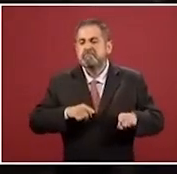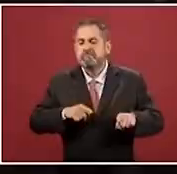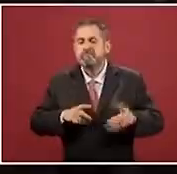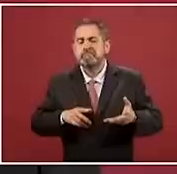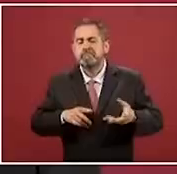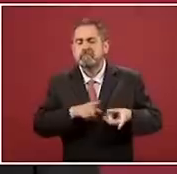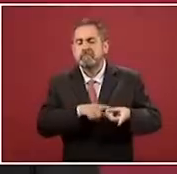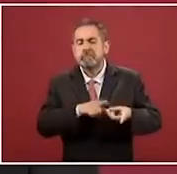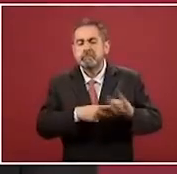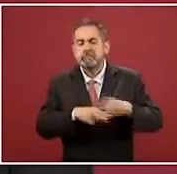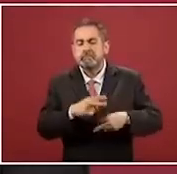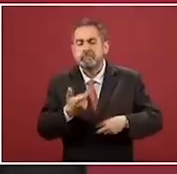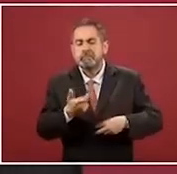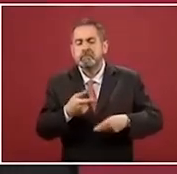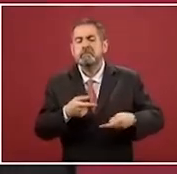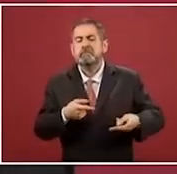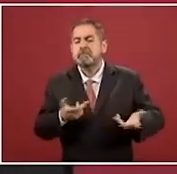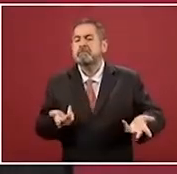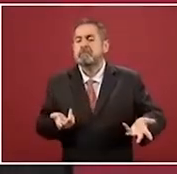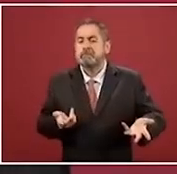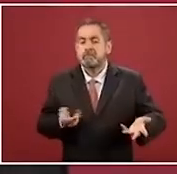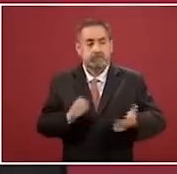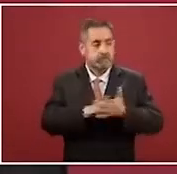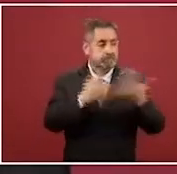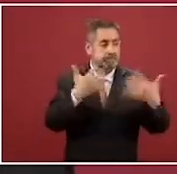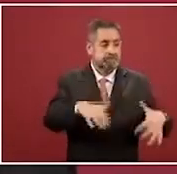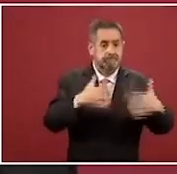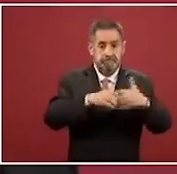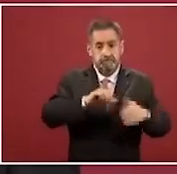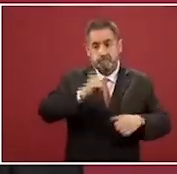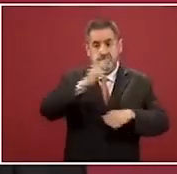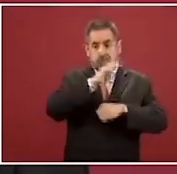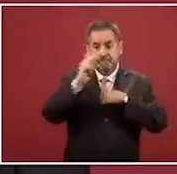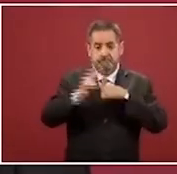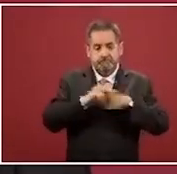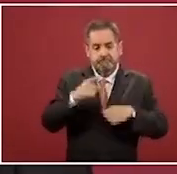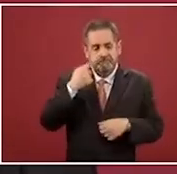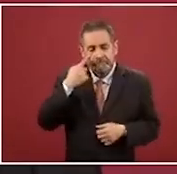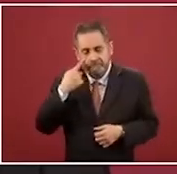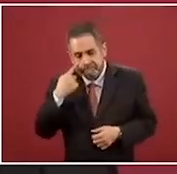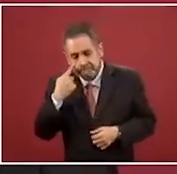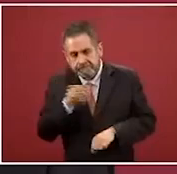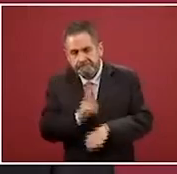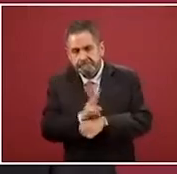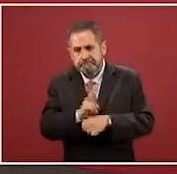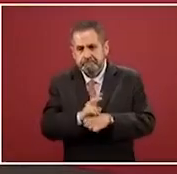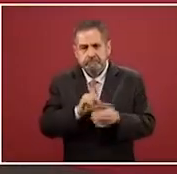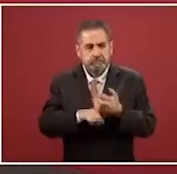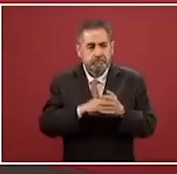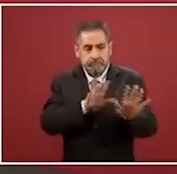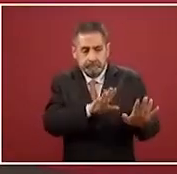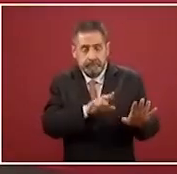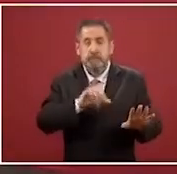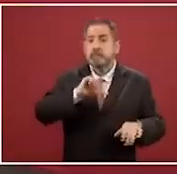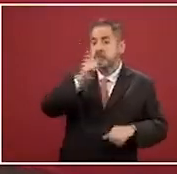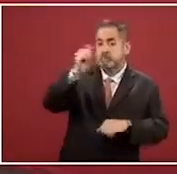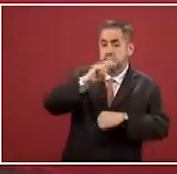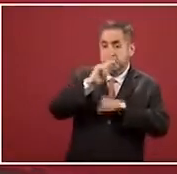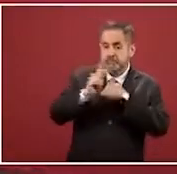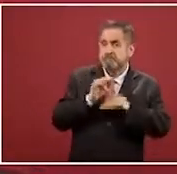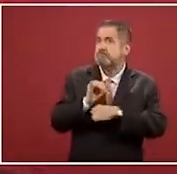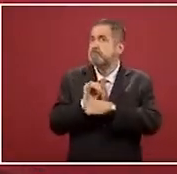¿De dónde vienen? Si se trata de empresas extranjeras, si están acusadas de